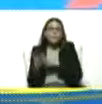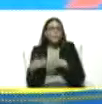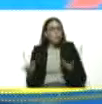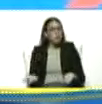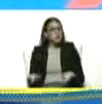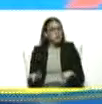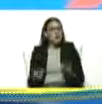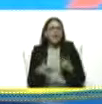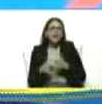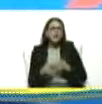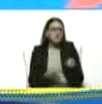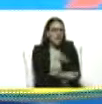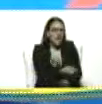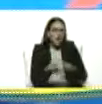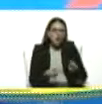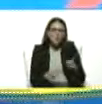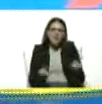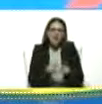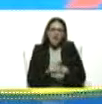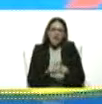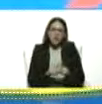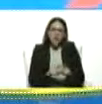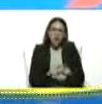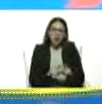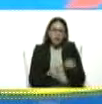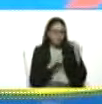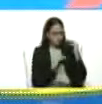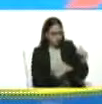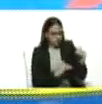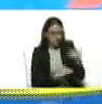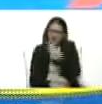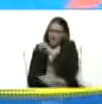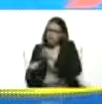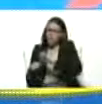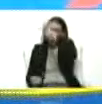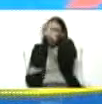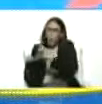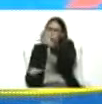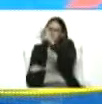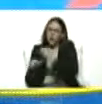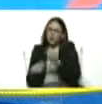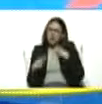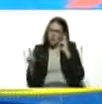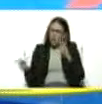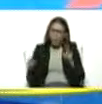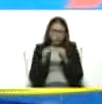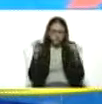Y la economía que produce papas, carne, leche,